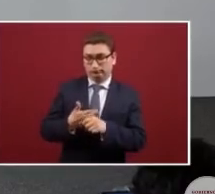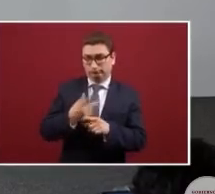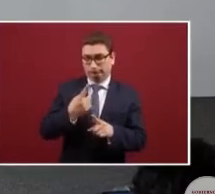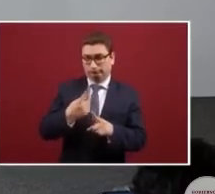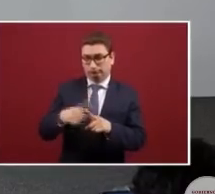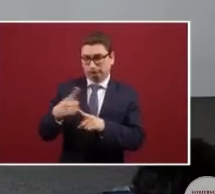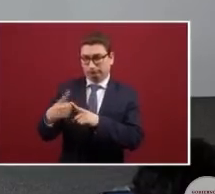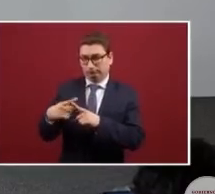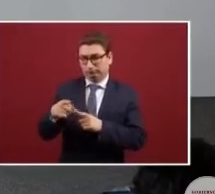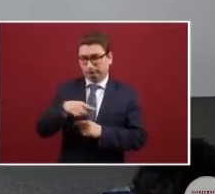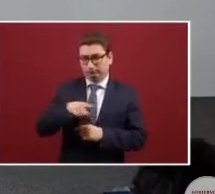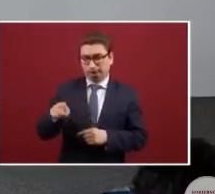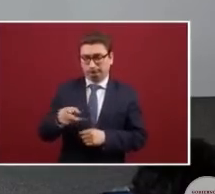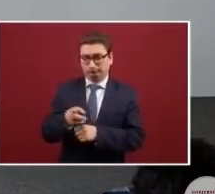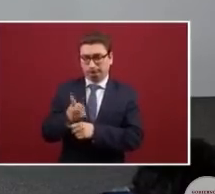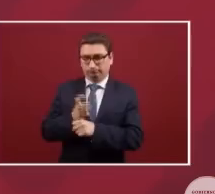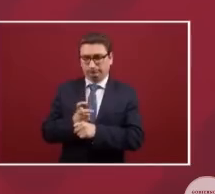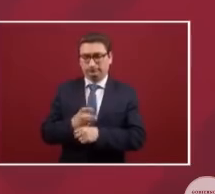de